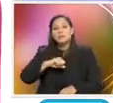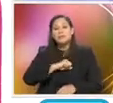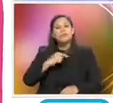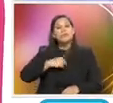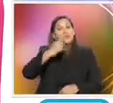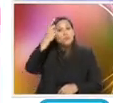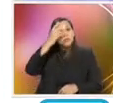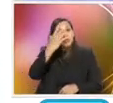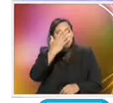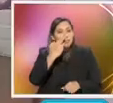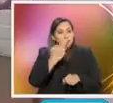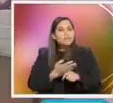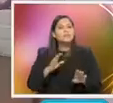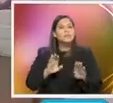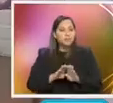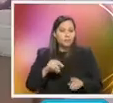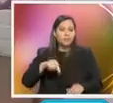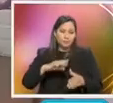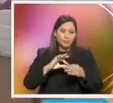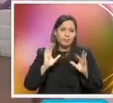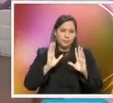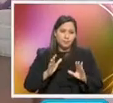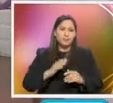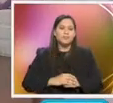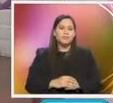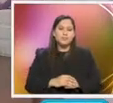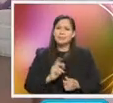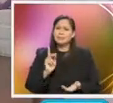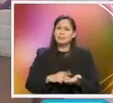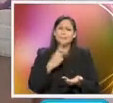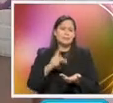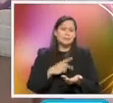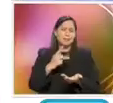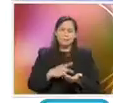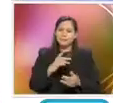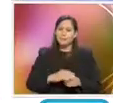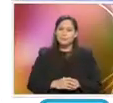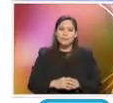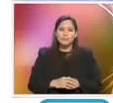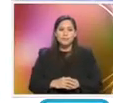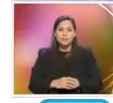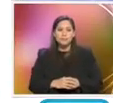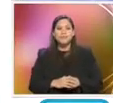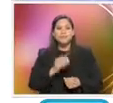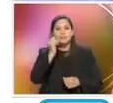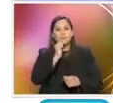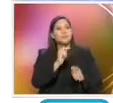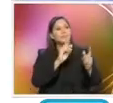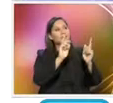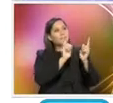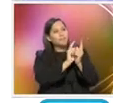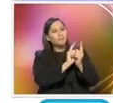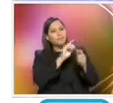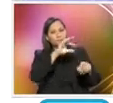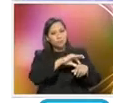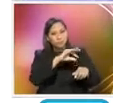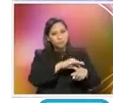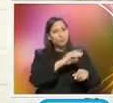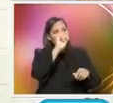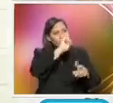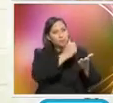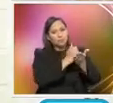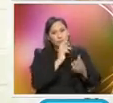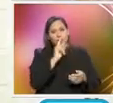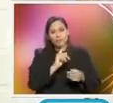dueño responsable. Exactamente. Y aquí lo hemos tocado el tema infinidad de veces, siempre ir de la mano con un especialista, en este caso un veterinario. Es